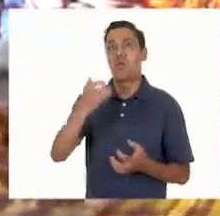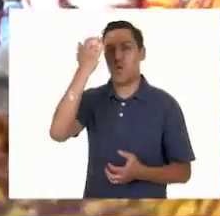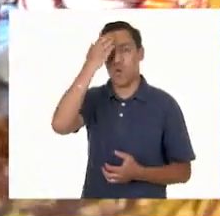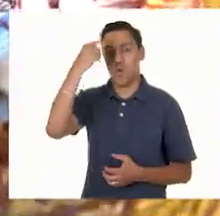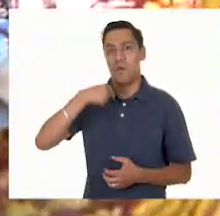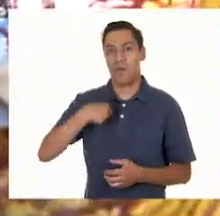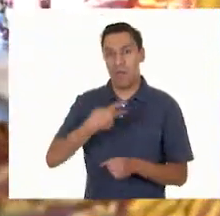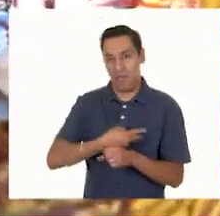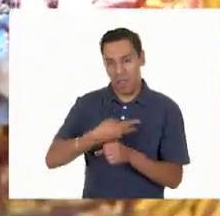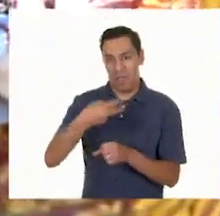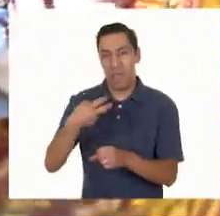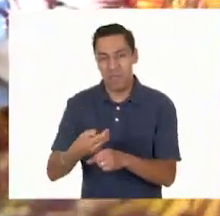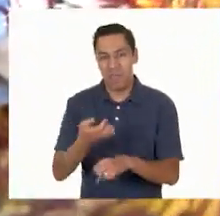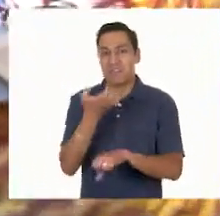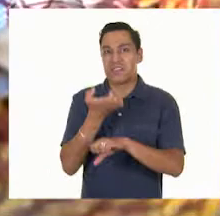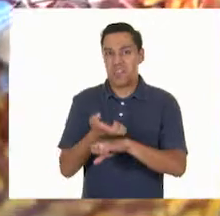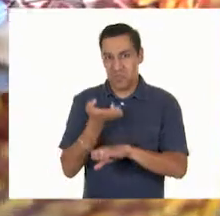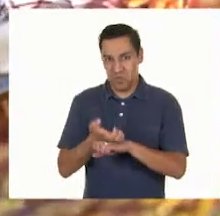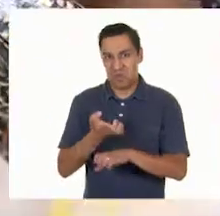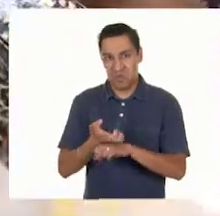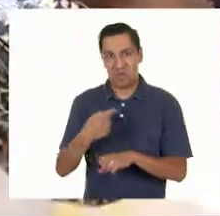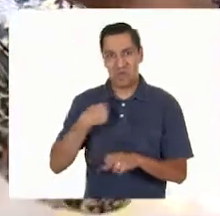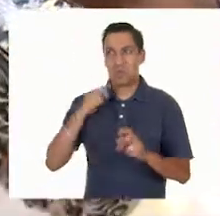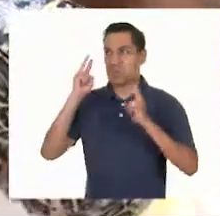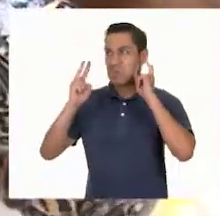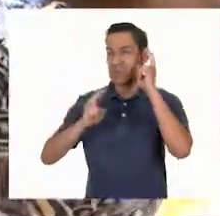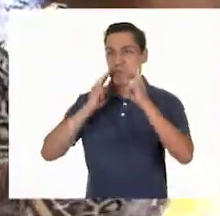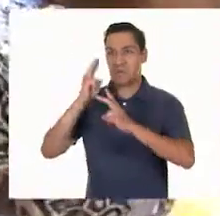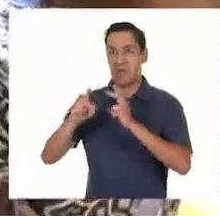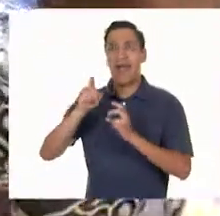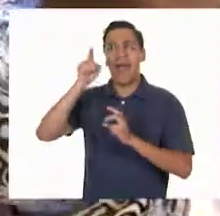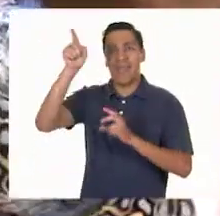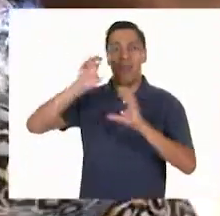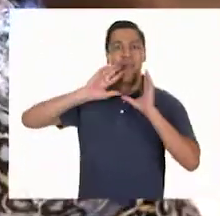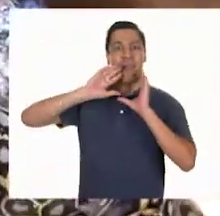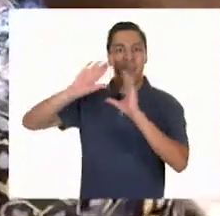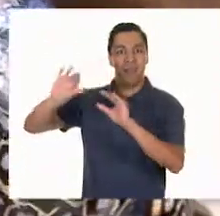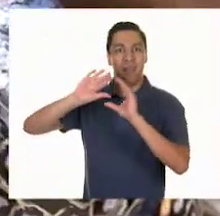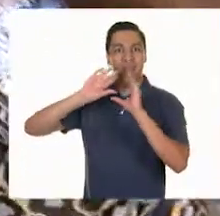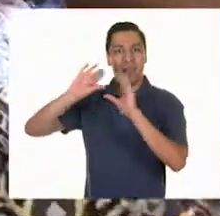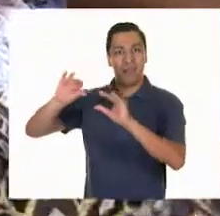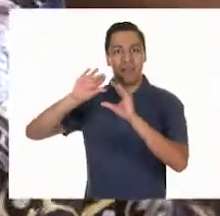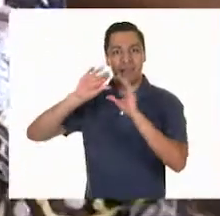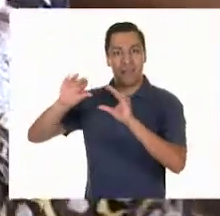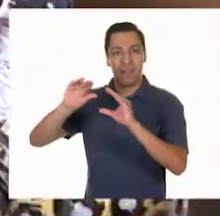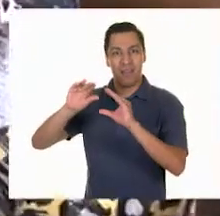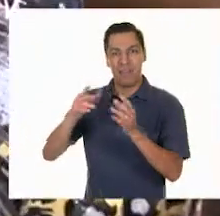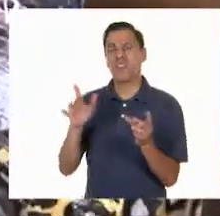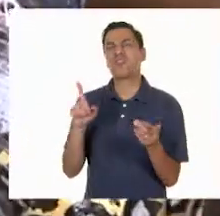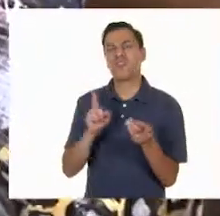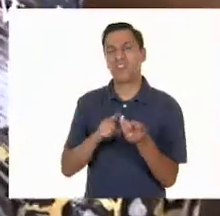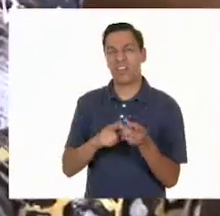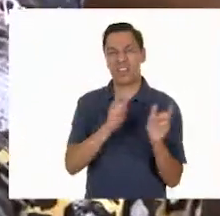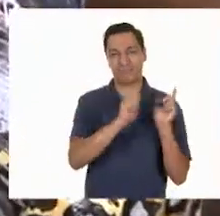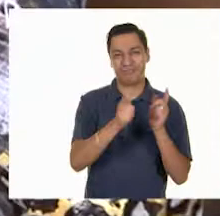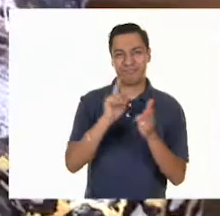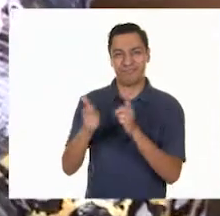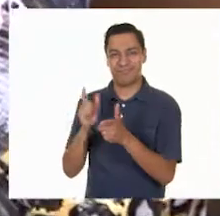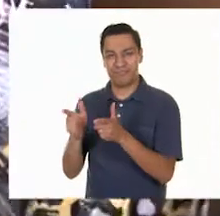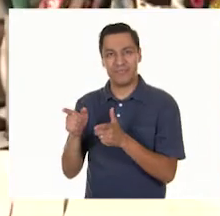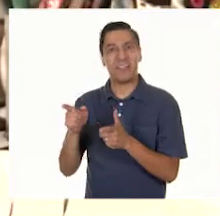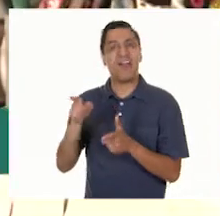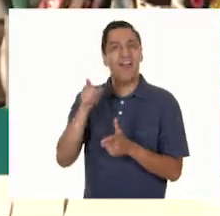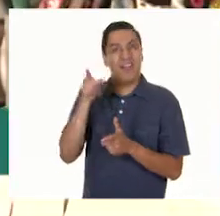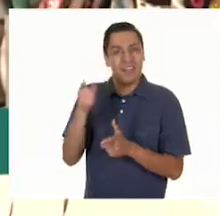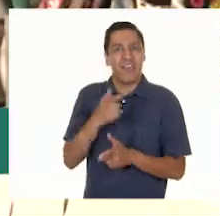invitaron y el estados unidos a dar clases allá san antonio tenga saber el curso